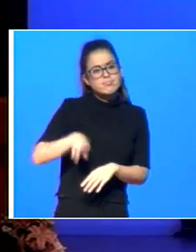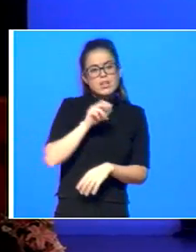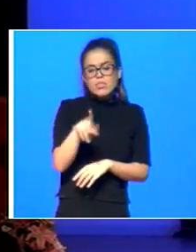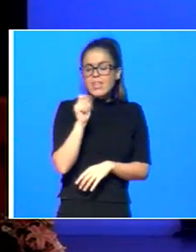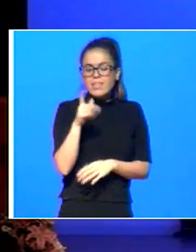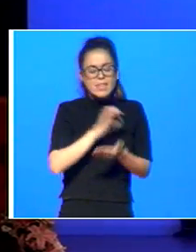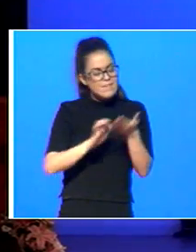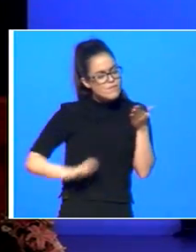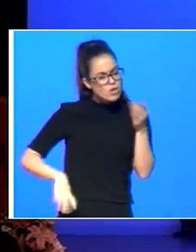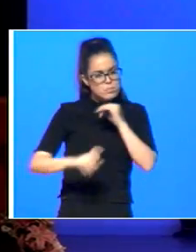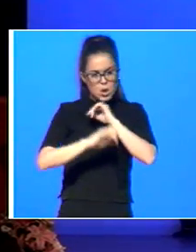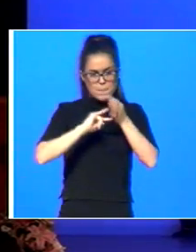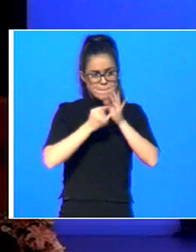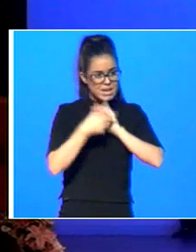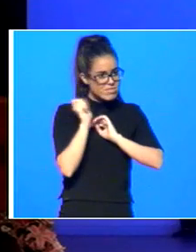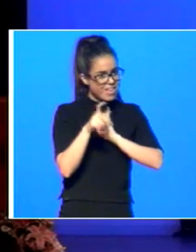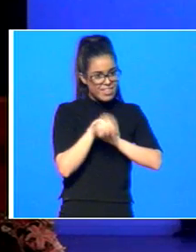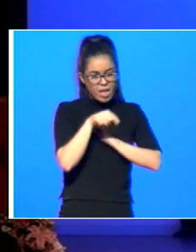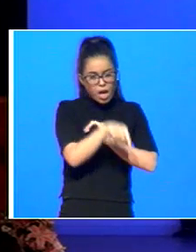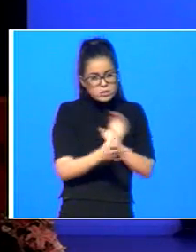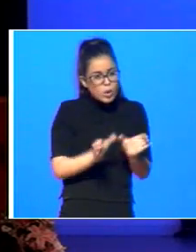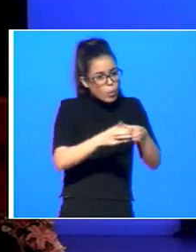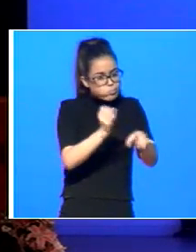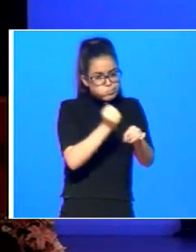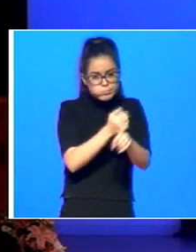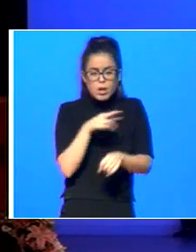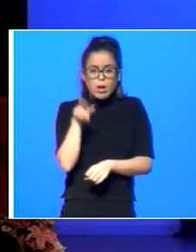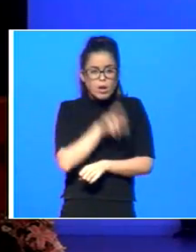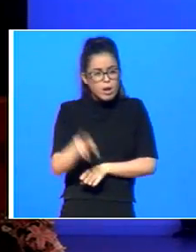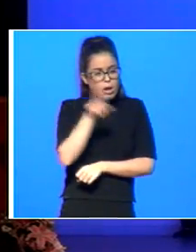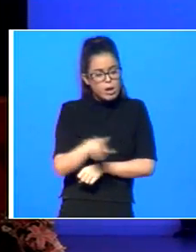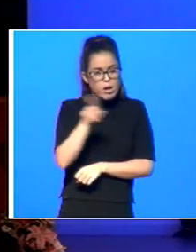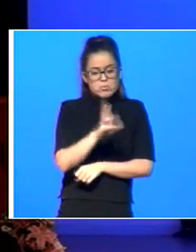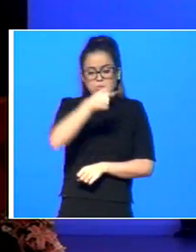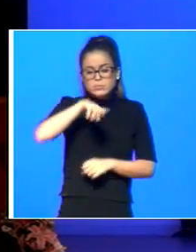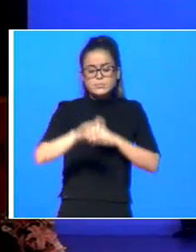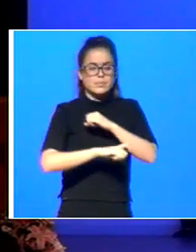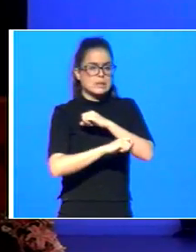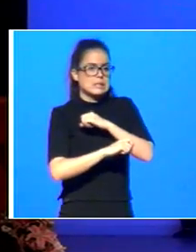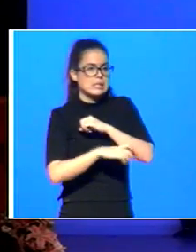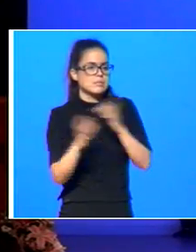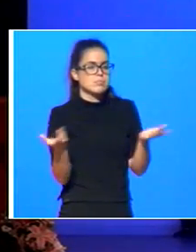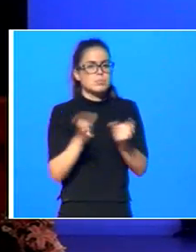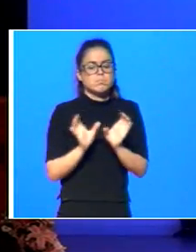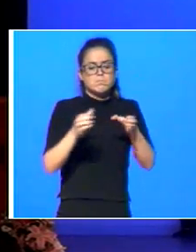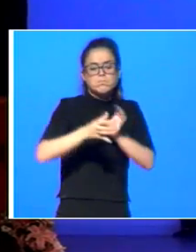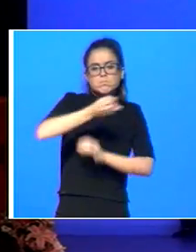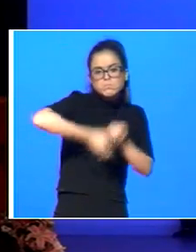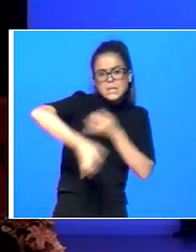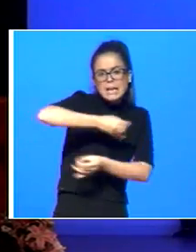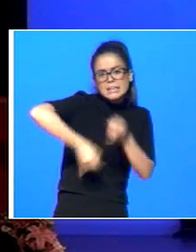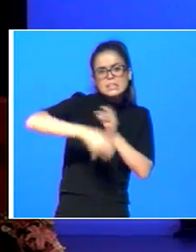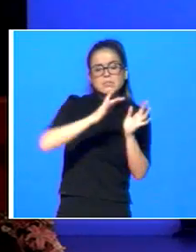guztizetan, eta nik uste dut hori holan dala, ez da? Gure estrategiak izaten dira, elkarrekintzako taldiak,